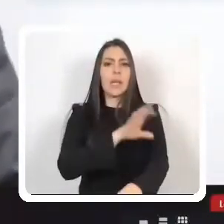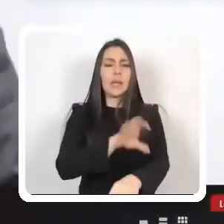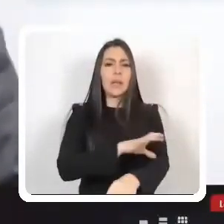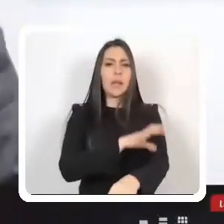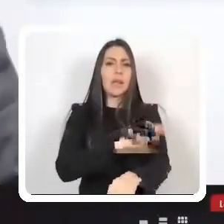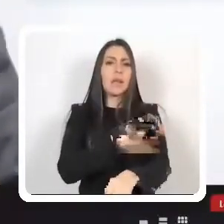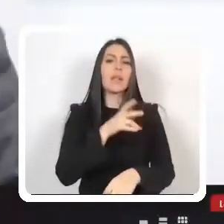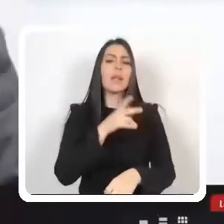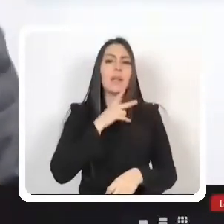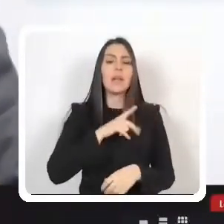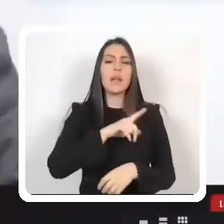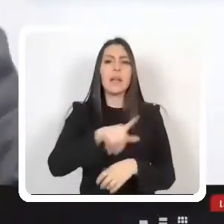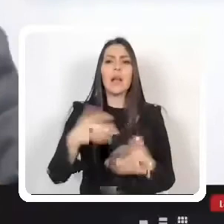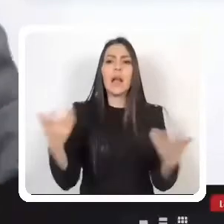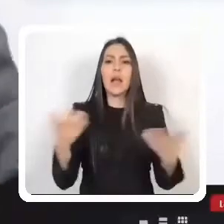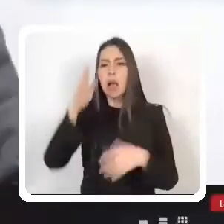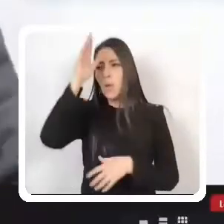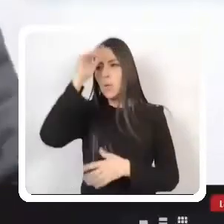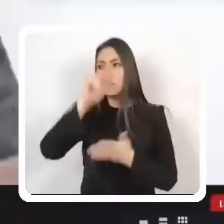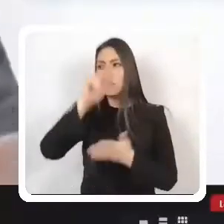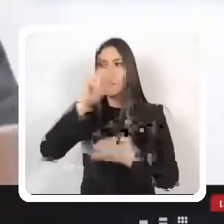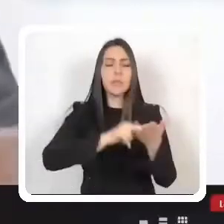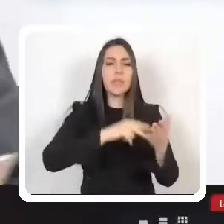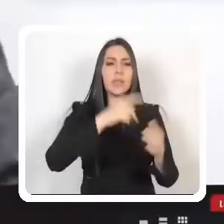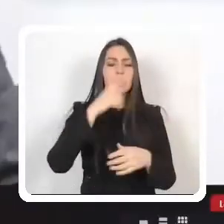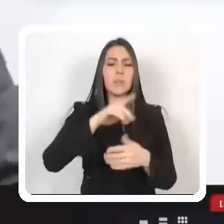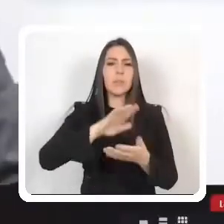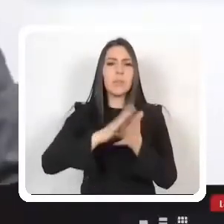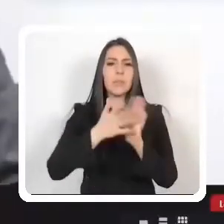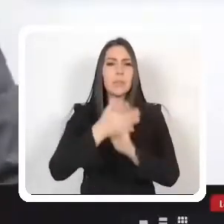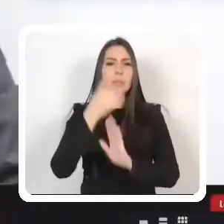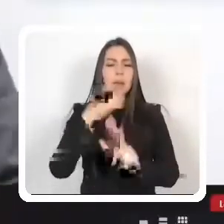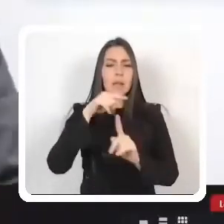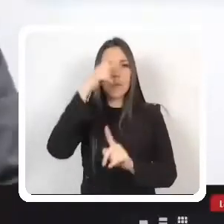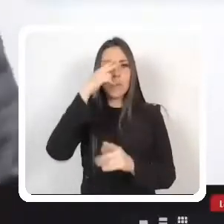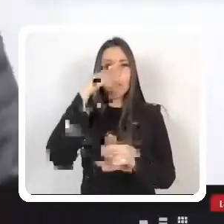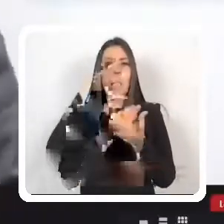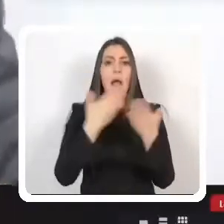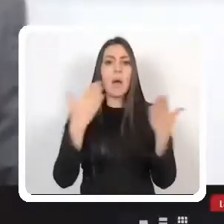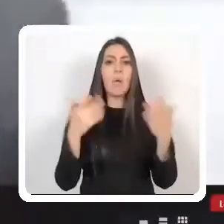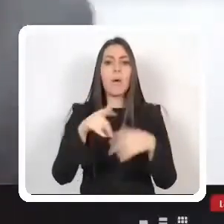en el Pacto por México y que hoy toma forma electoral.